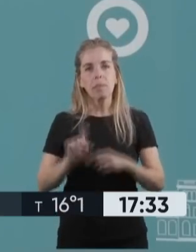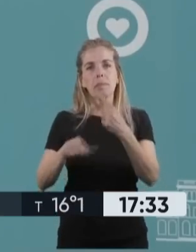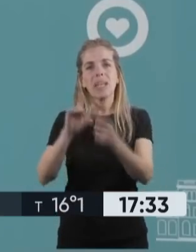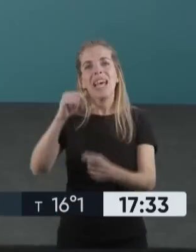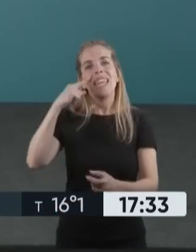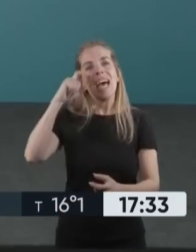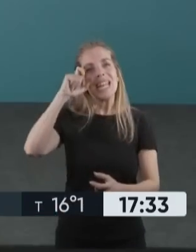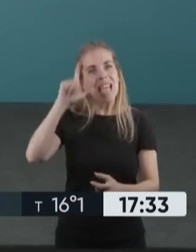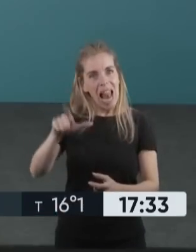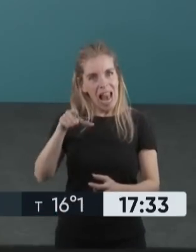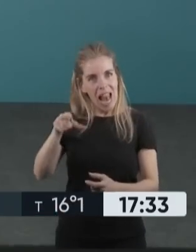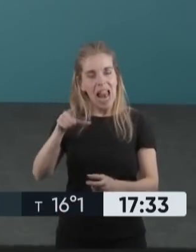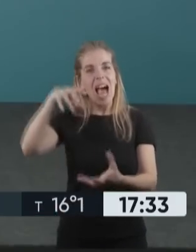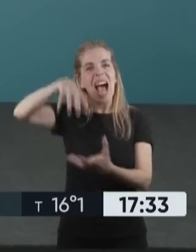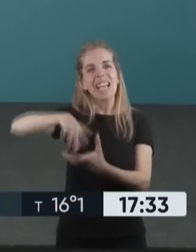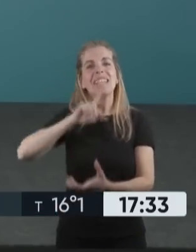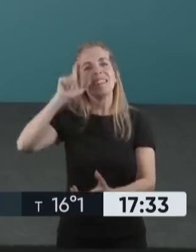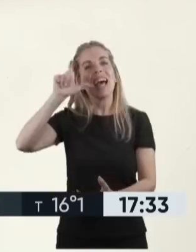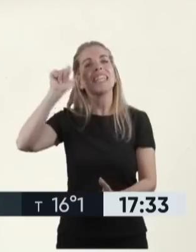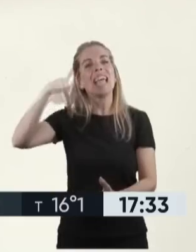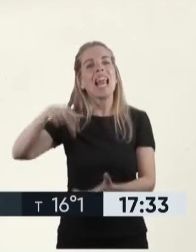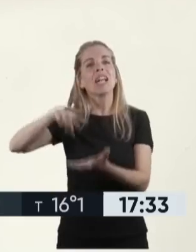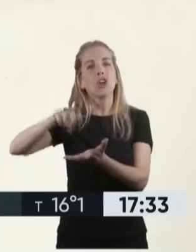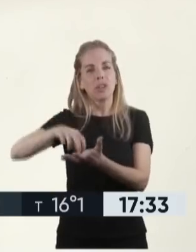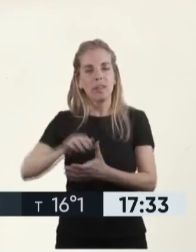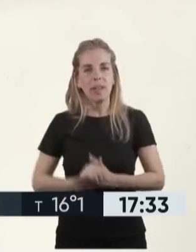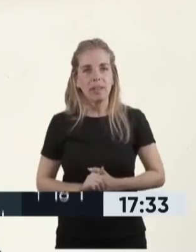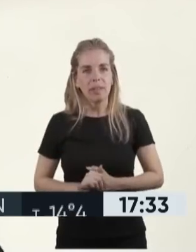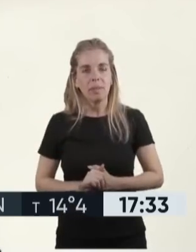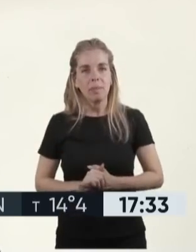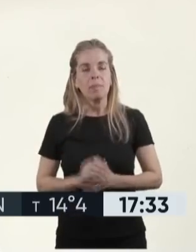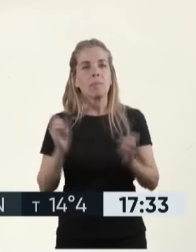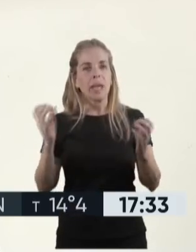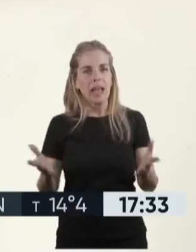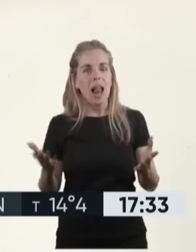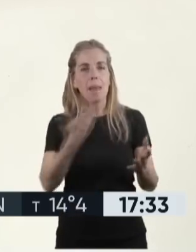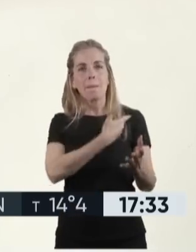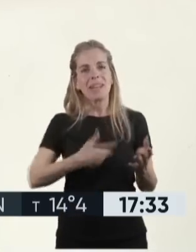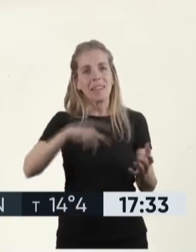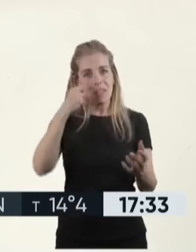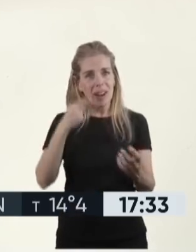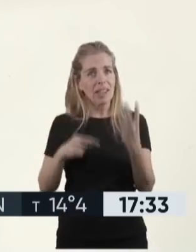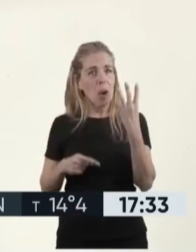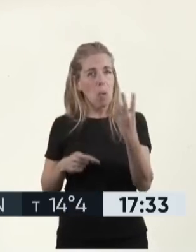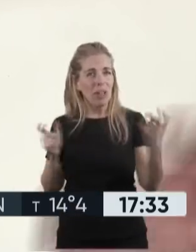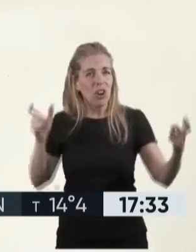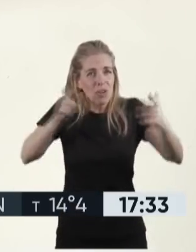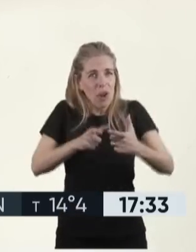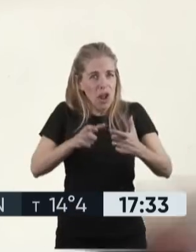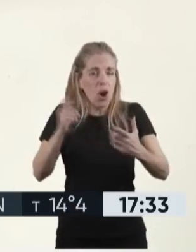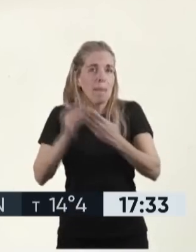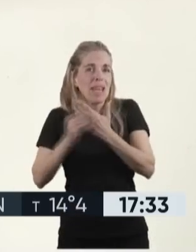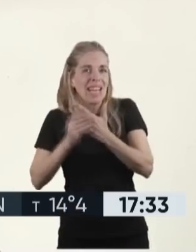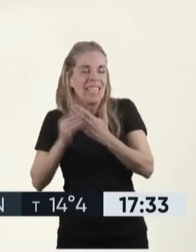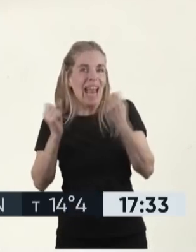Daniel Escarimbolo Telam. Buen día, Daniel. ¿Qué tal? El presidente tuvo 4 reuniones con Silvina Batakis, 2 antes